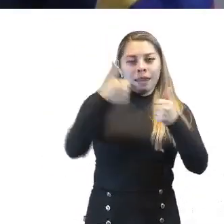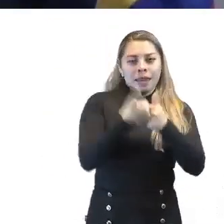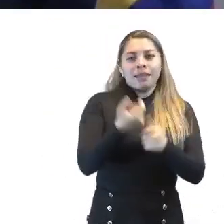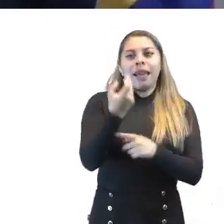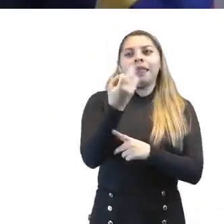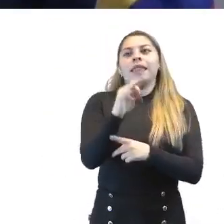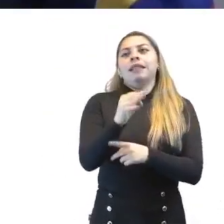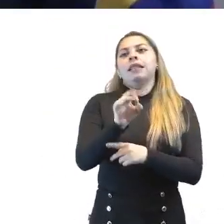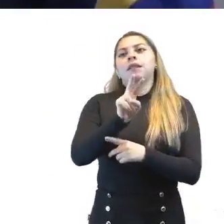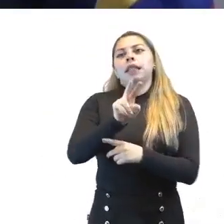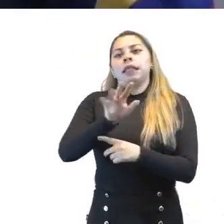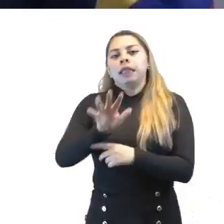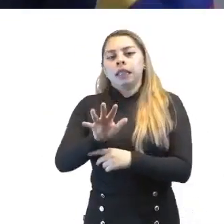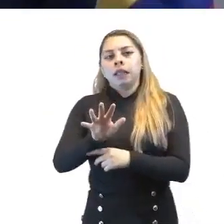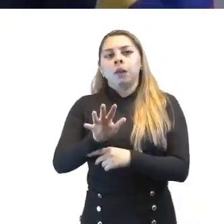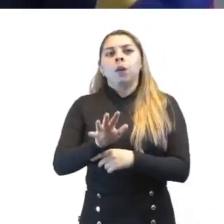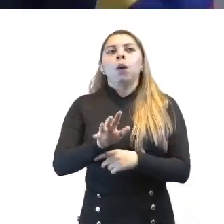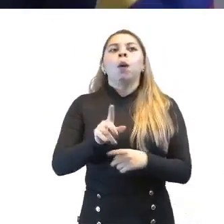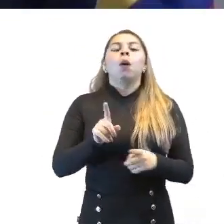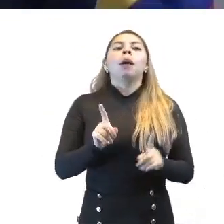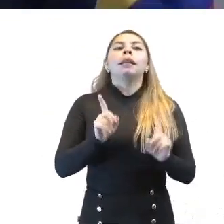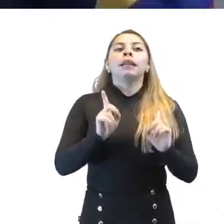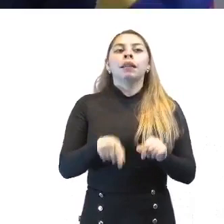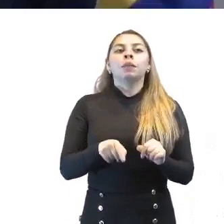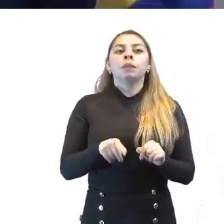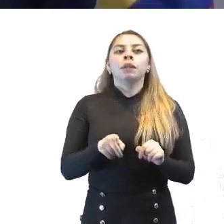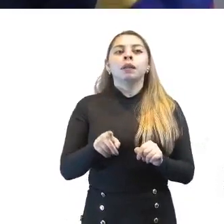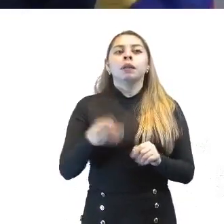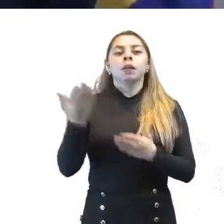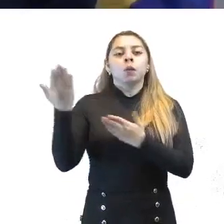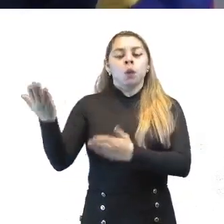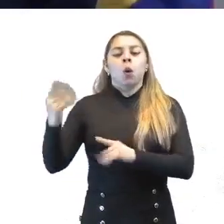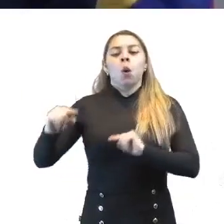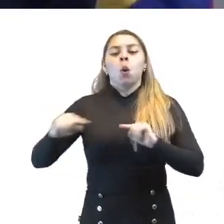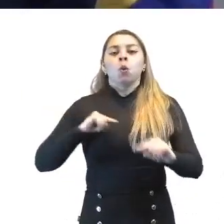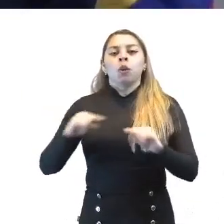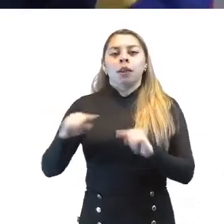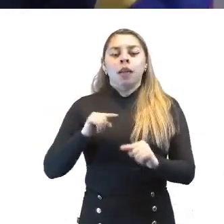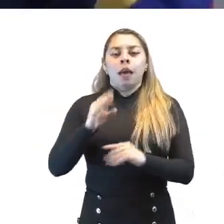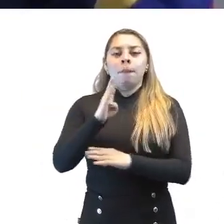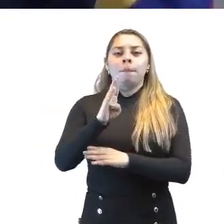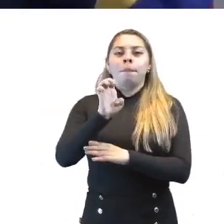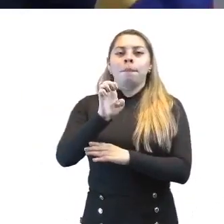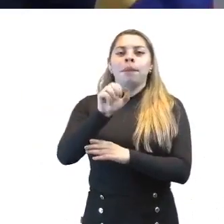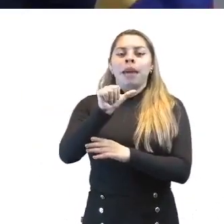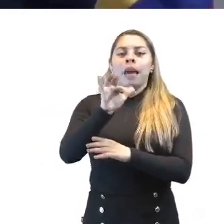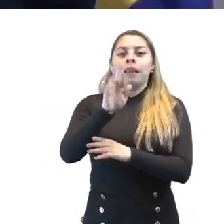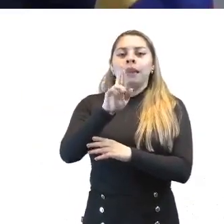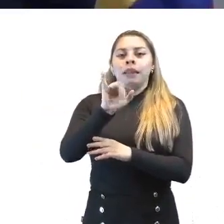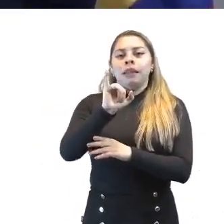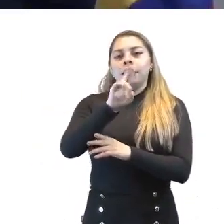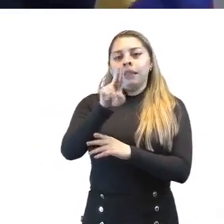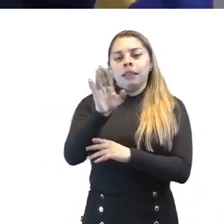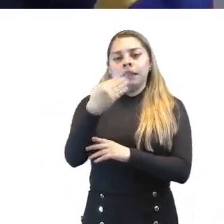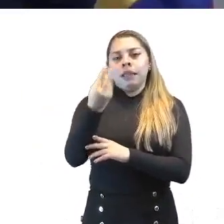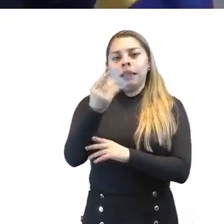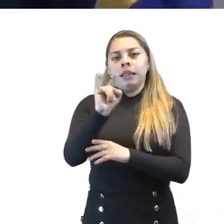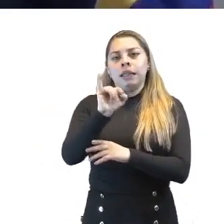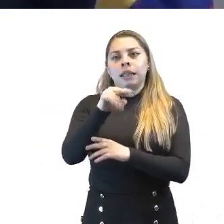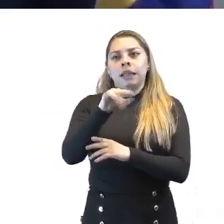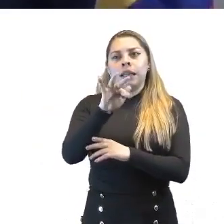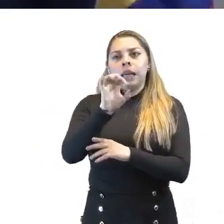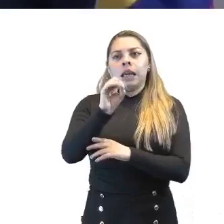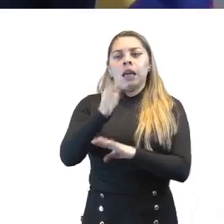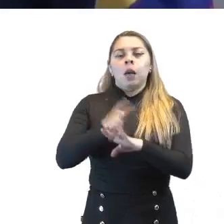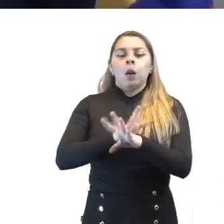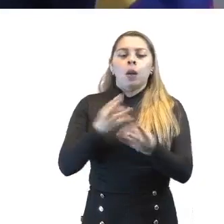1325, y a su coordinadora Beatriz Quintero, a la Misión